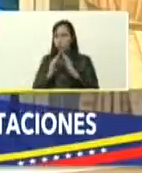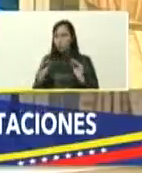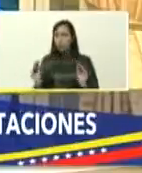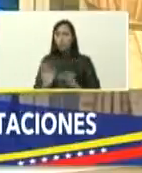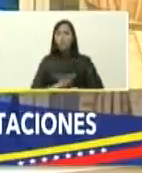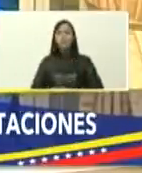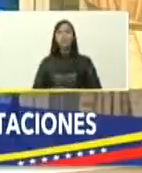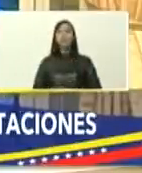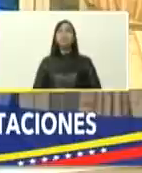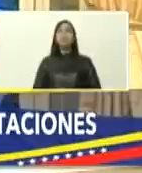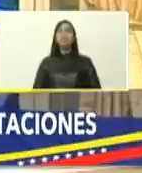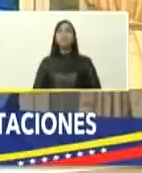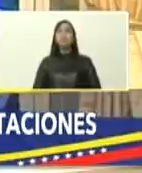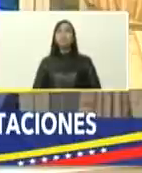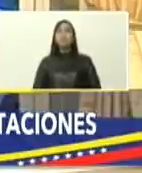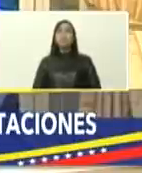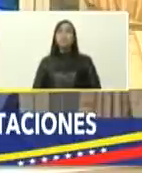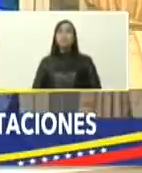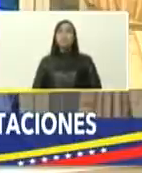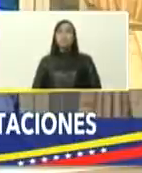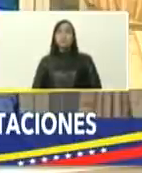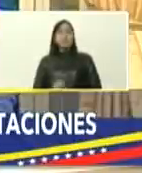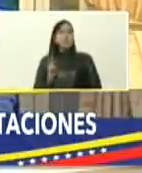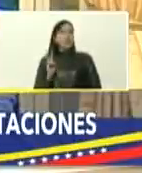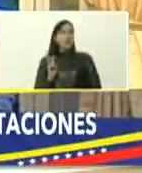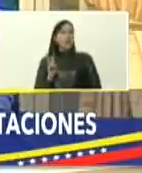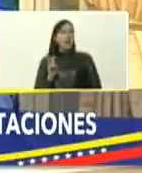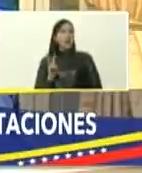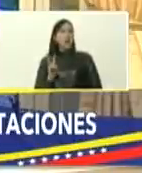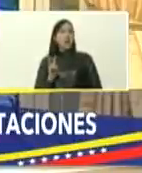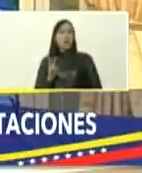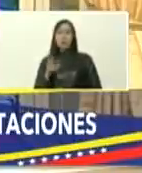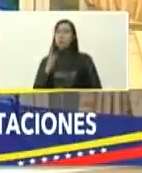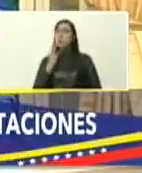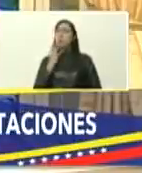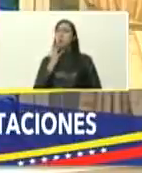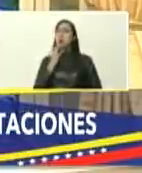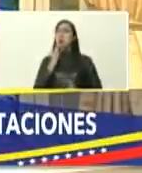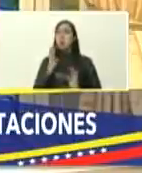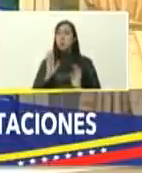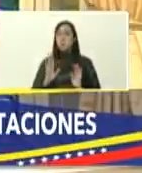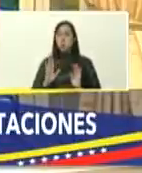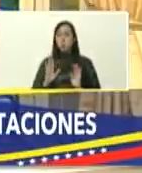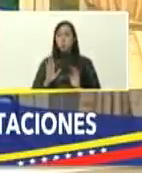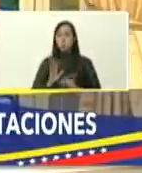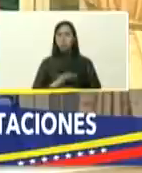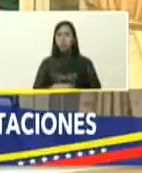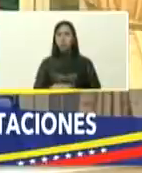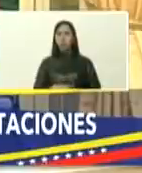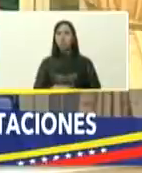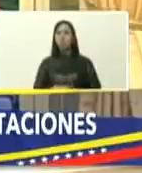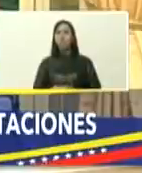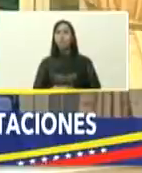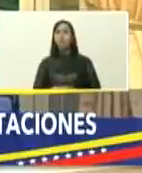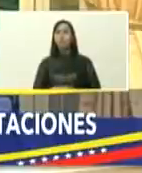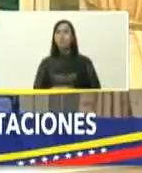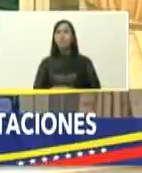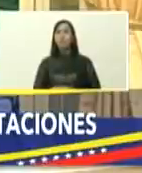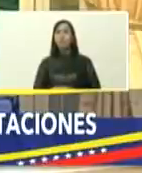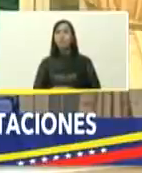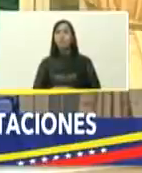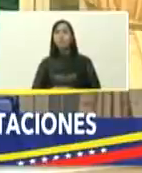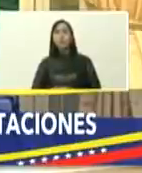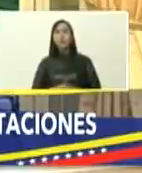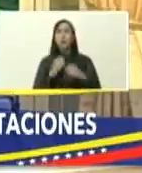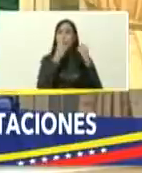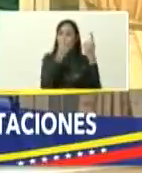Mira, extraño, pues uno ve ahí, por ejemplo, uno de los elementos de